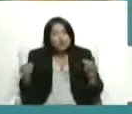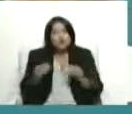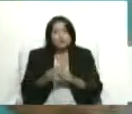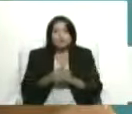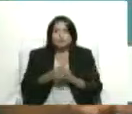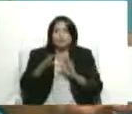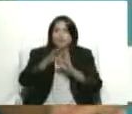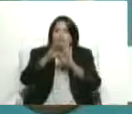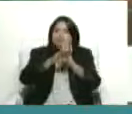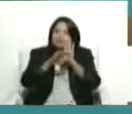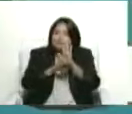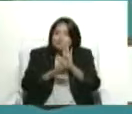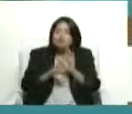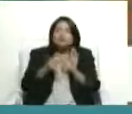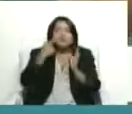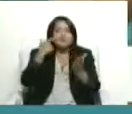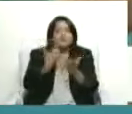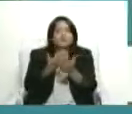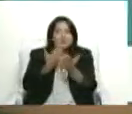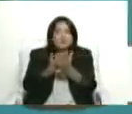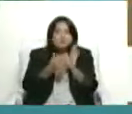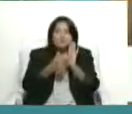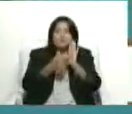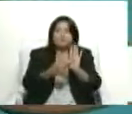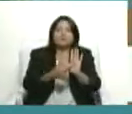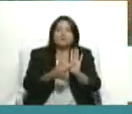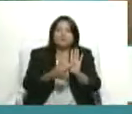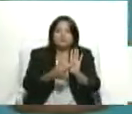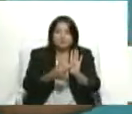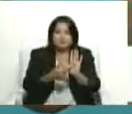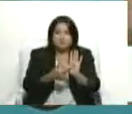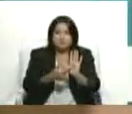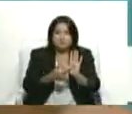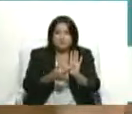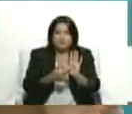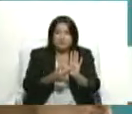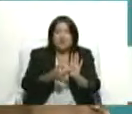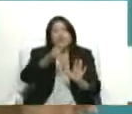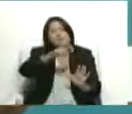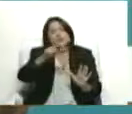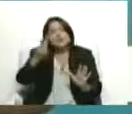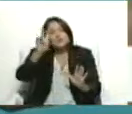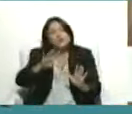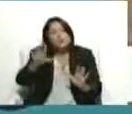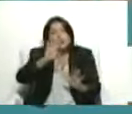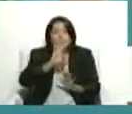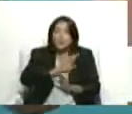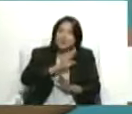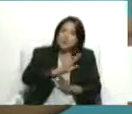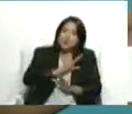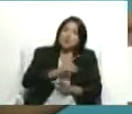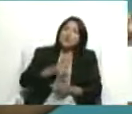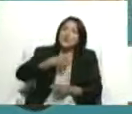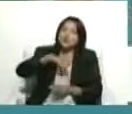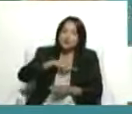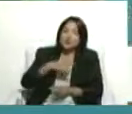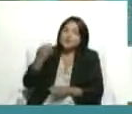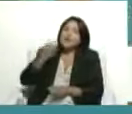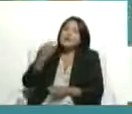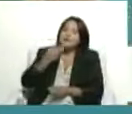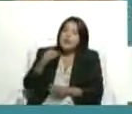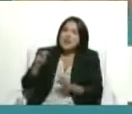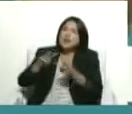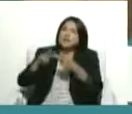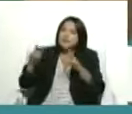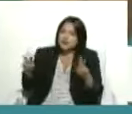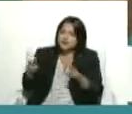existen demuestran claramente que ese territorio es territorio de las y los venezolanos. Y nosotros vamos a ser garantes de paz y lo